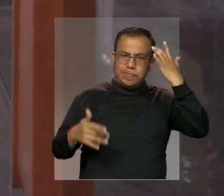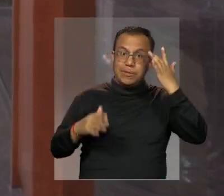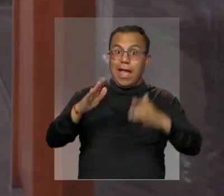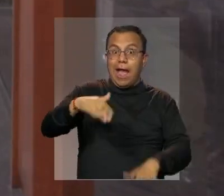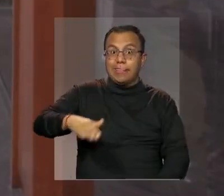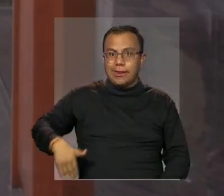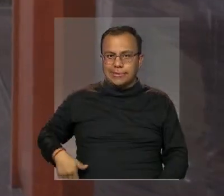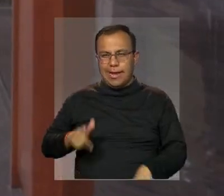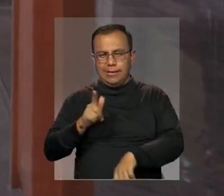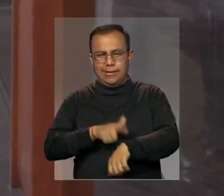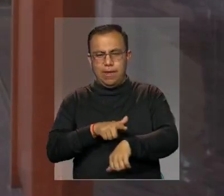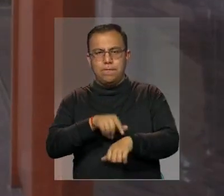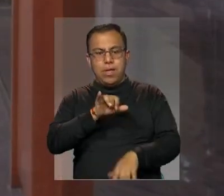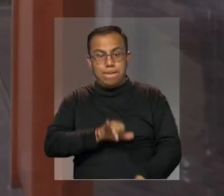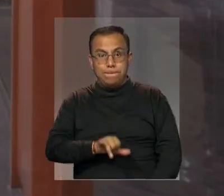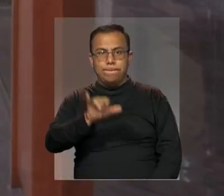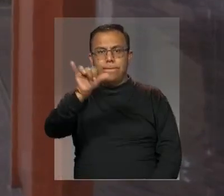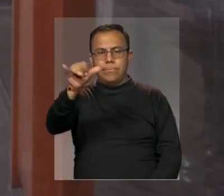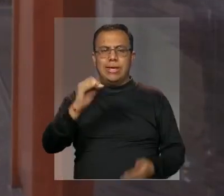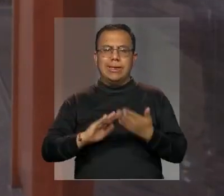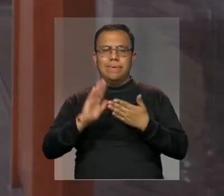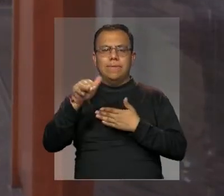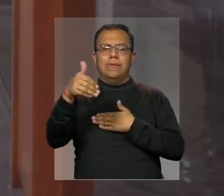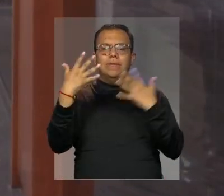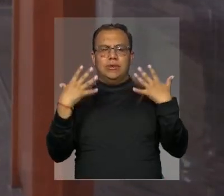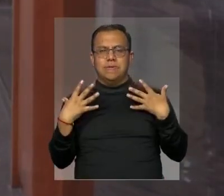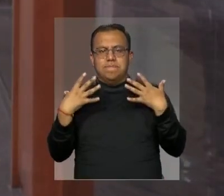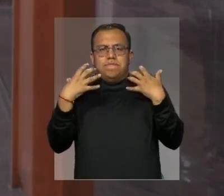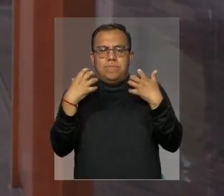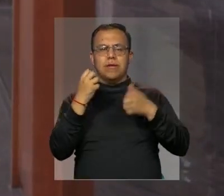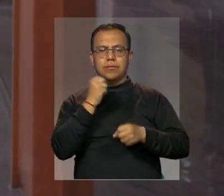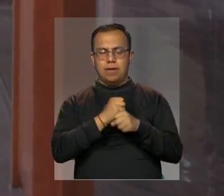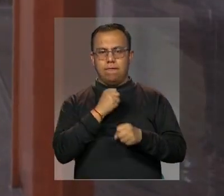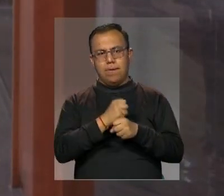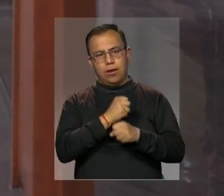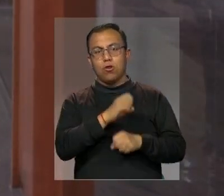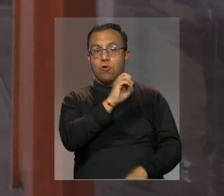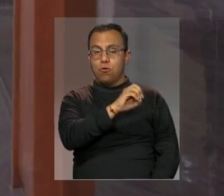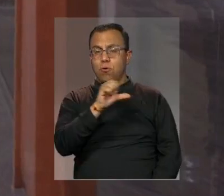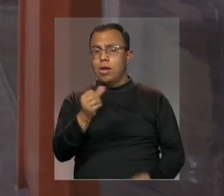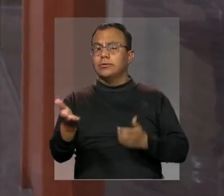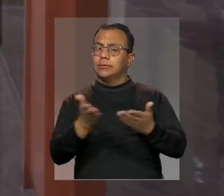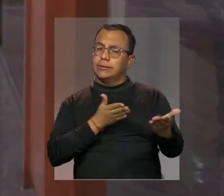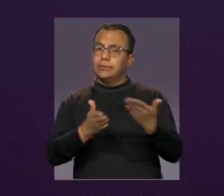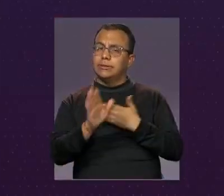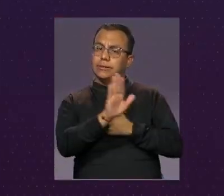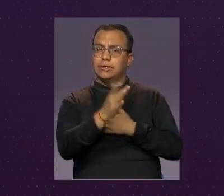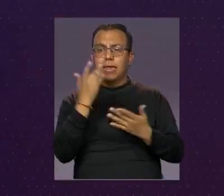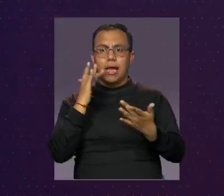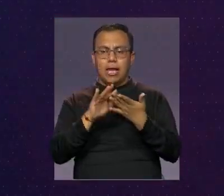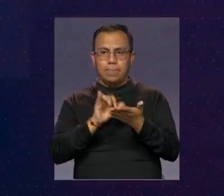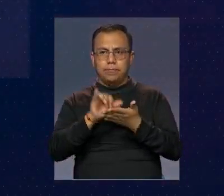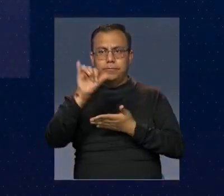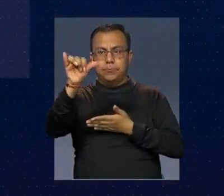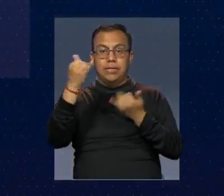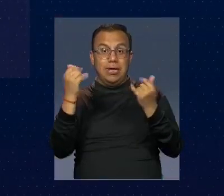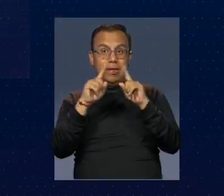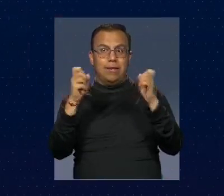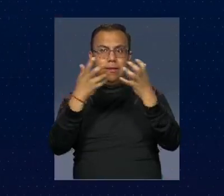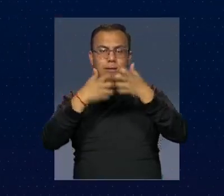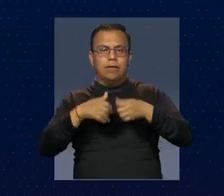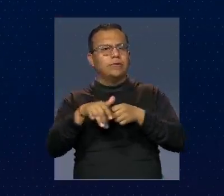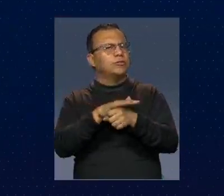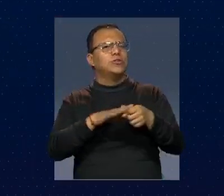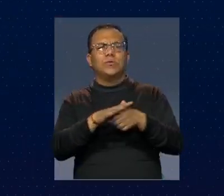en los vuelos y estrés postraumático para los trabajadores y trabajadoras del servicio aéreo. Según las aerolíneas, los casos